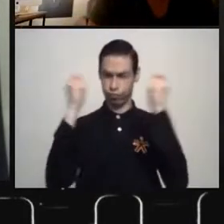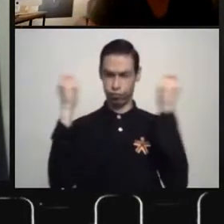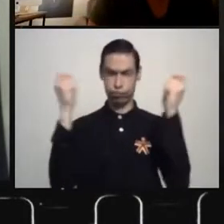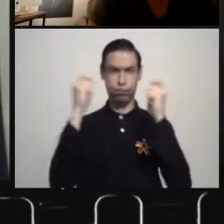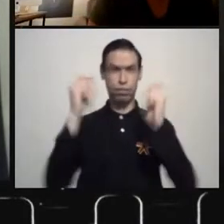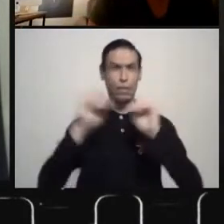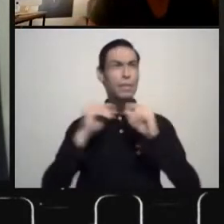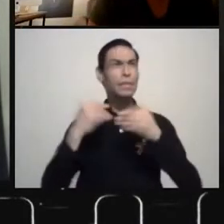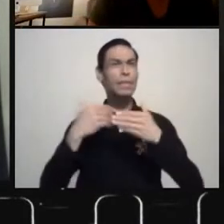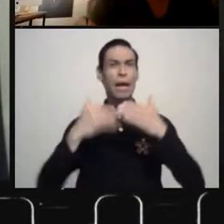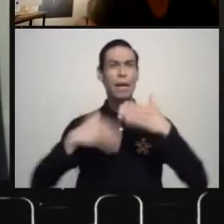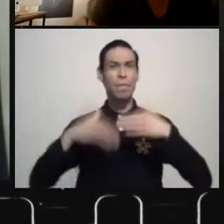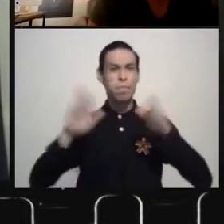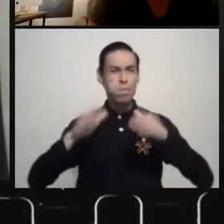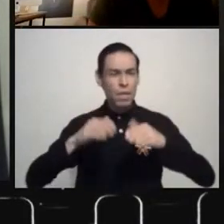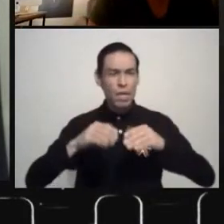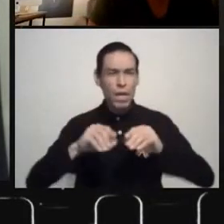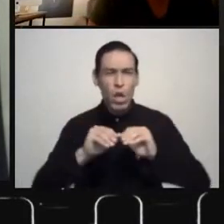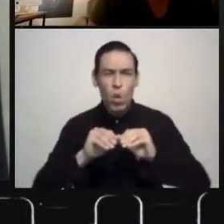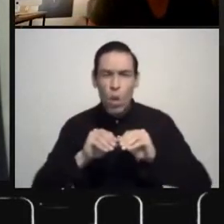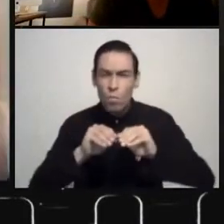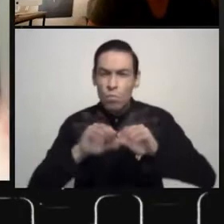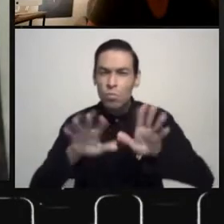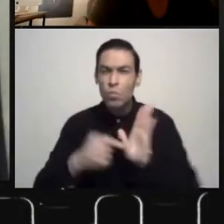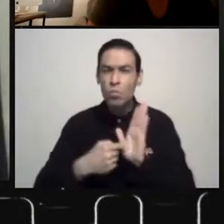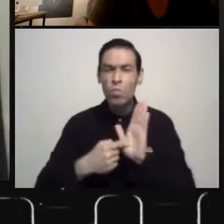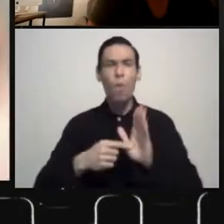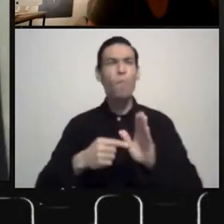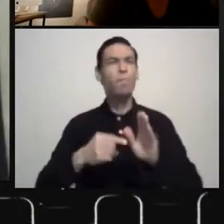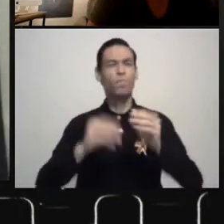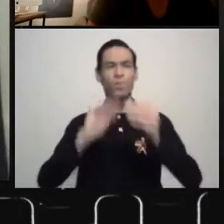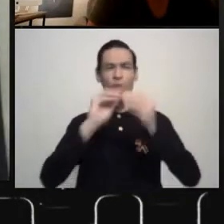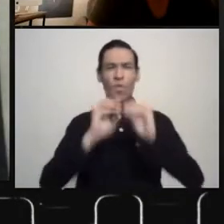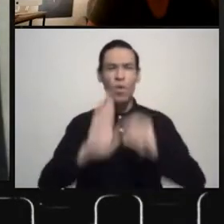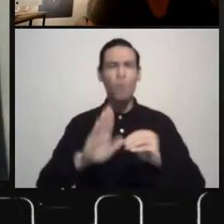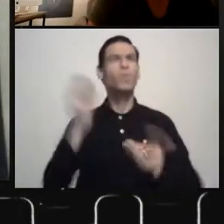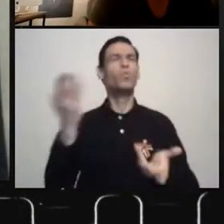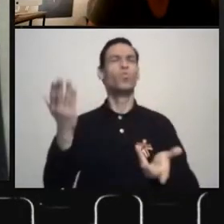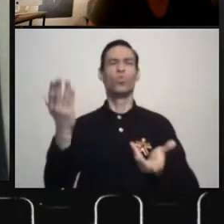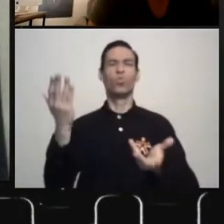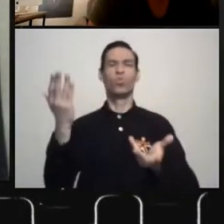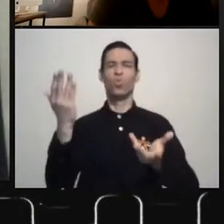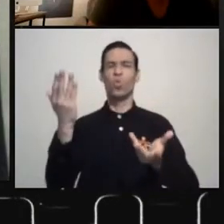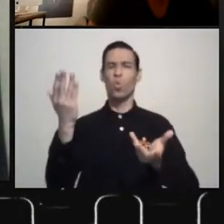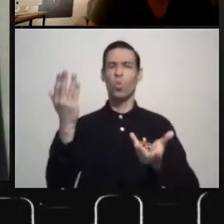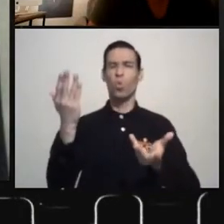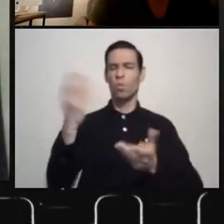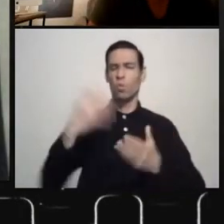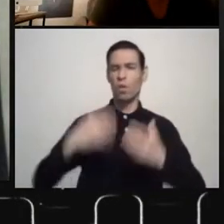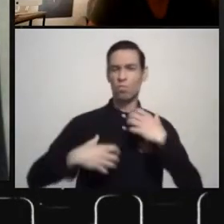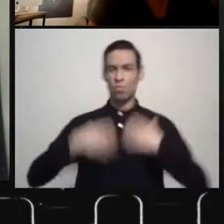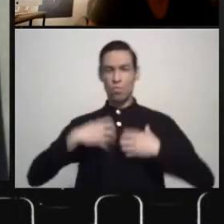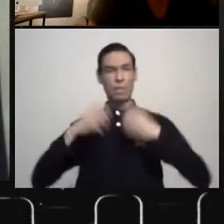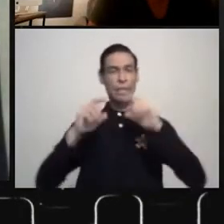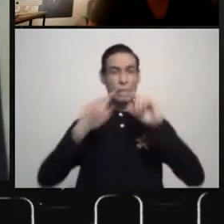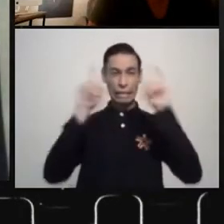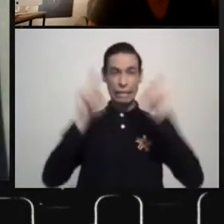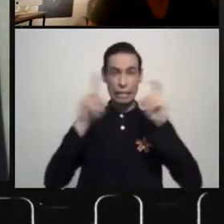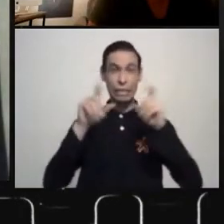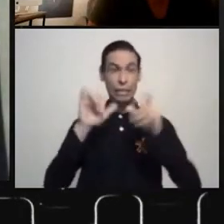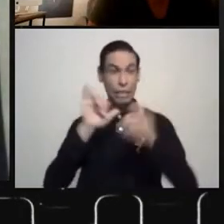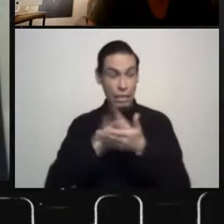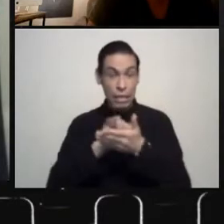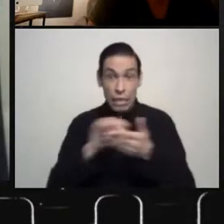abrir categorías de terror, Toronto, Sundance, han empezado a generar